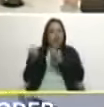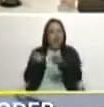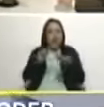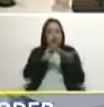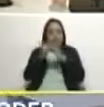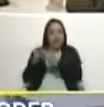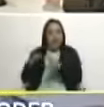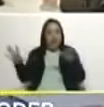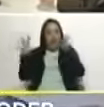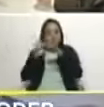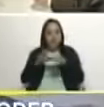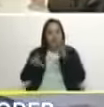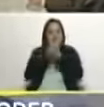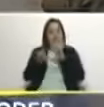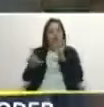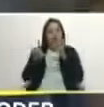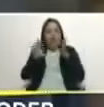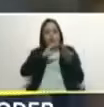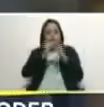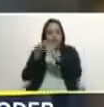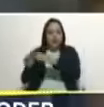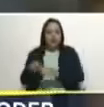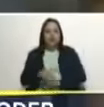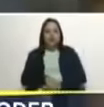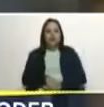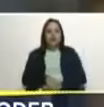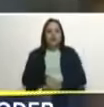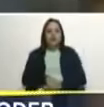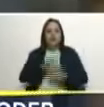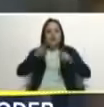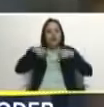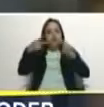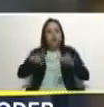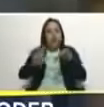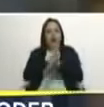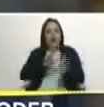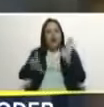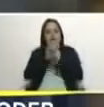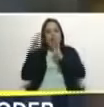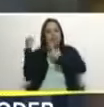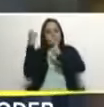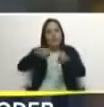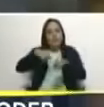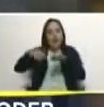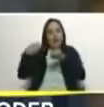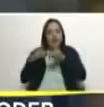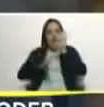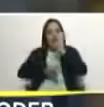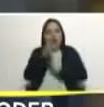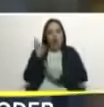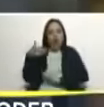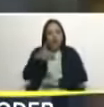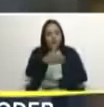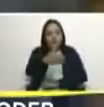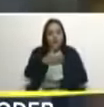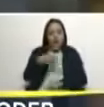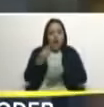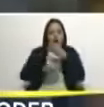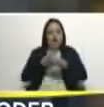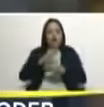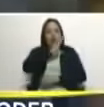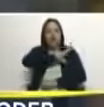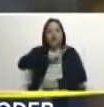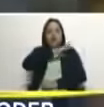la ley de comunas, una reforma de la ley de pesca y acuicultura para que se conformen los